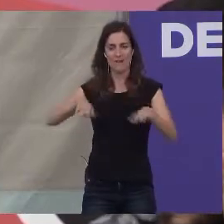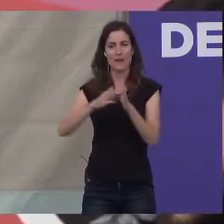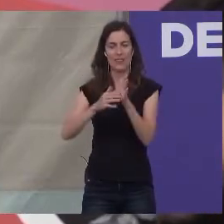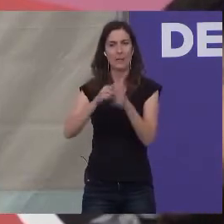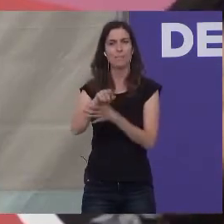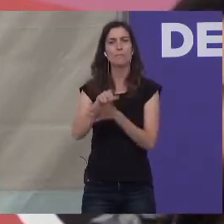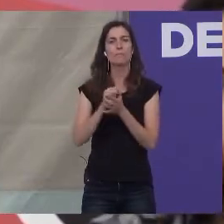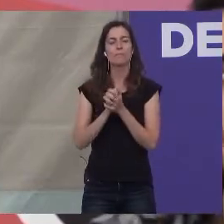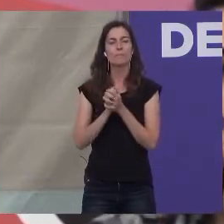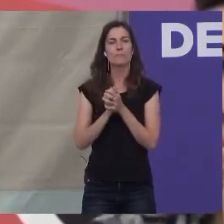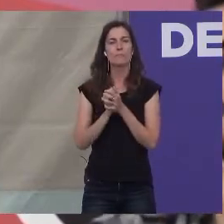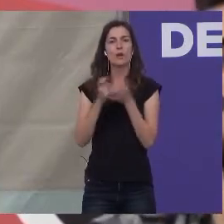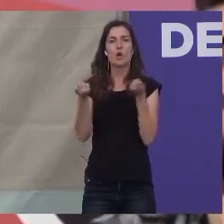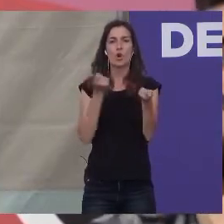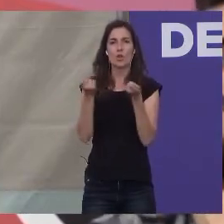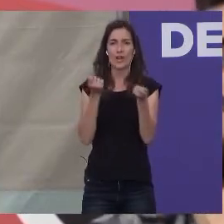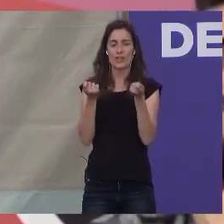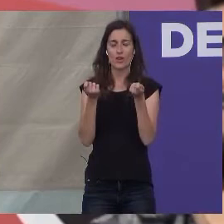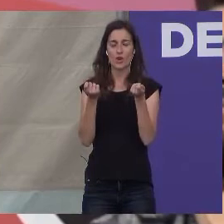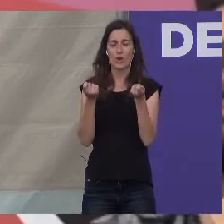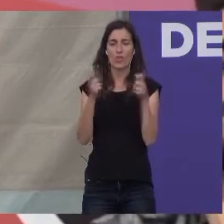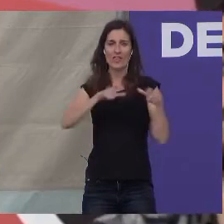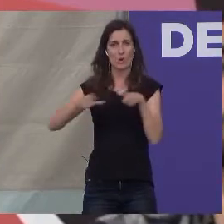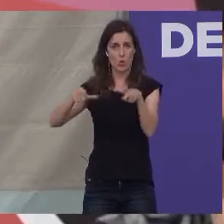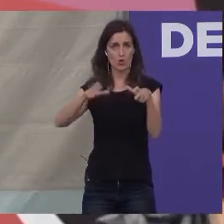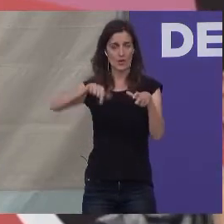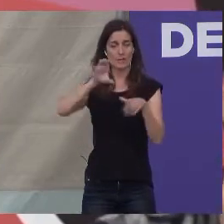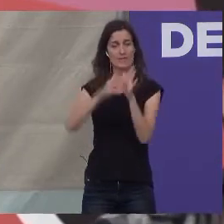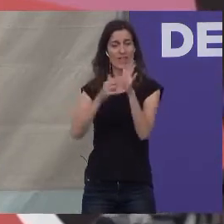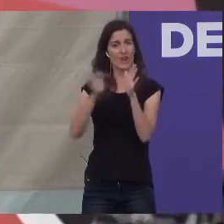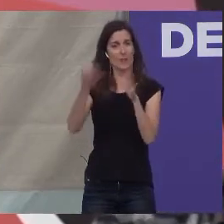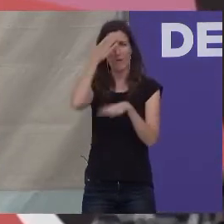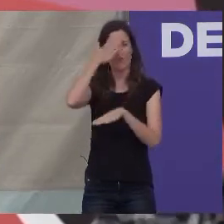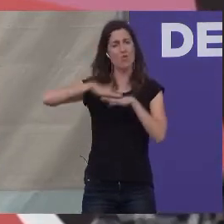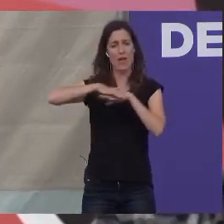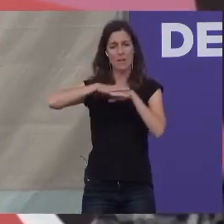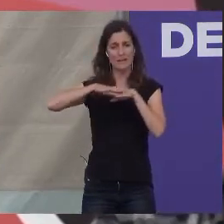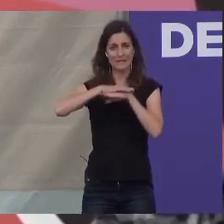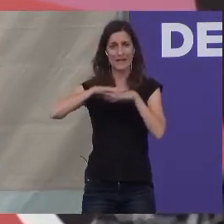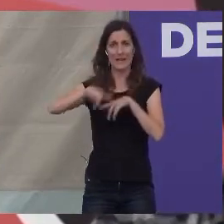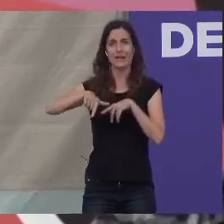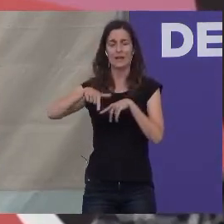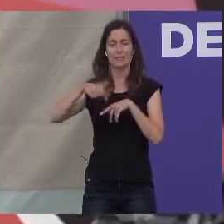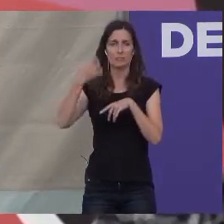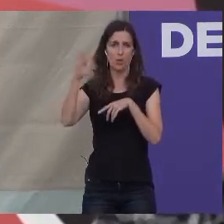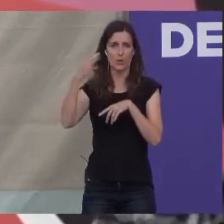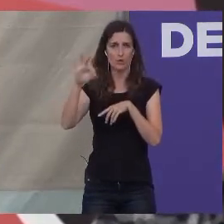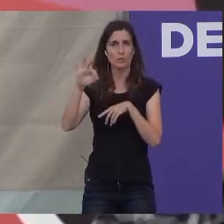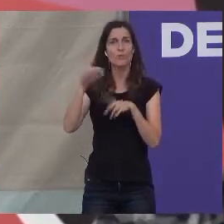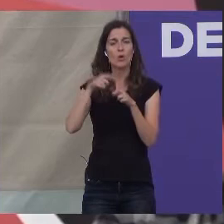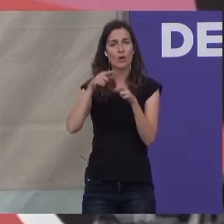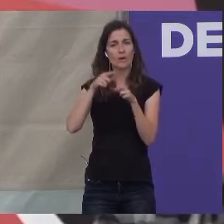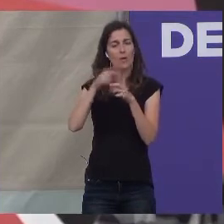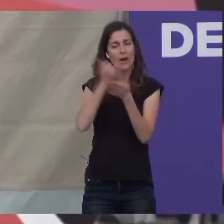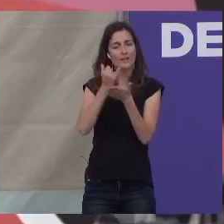en el Consejo Ciudadano debe de ser fundamental en Podemos para desarrollar la labor diaria que todos los círculos realizan